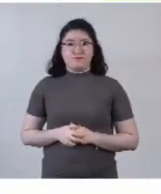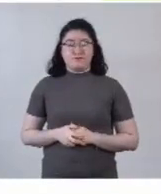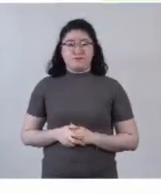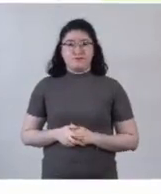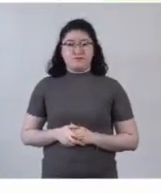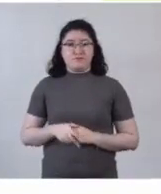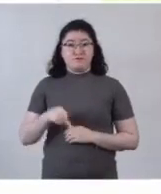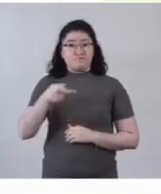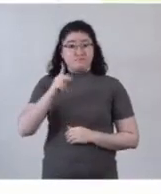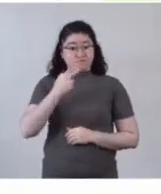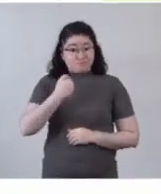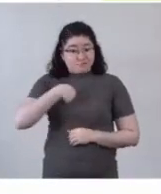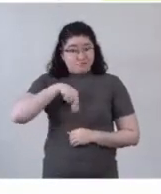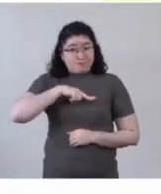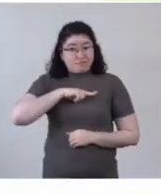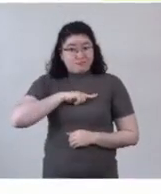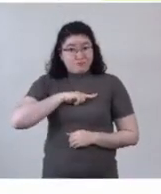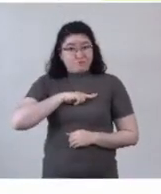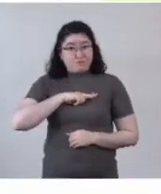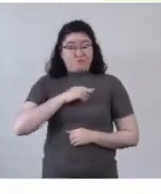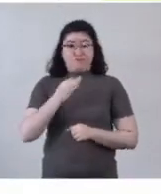Sin embargo, no queremos